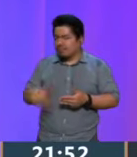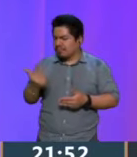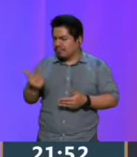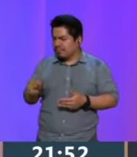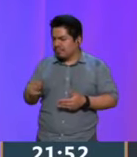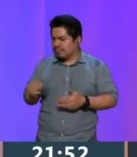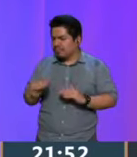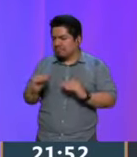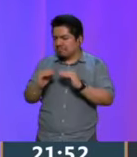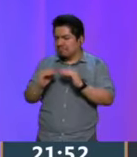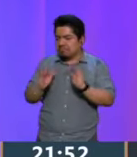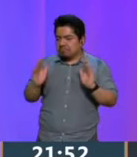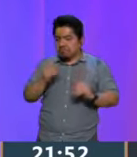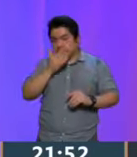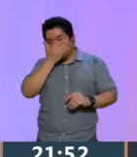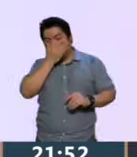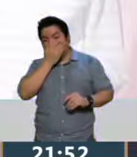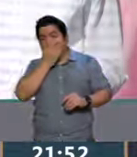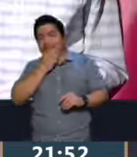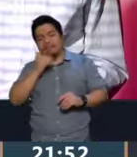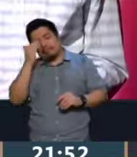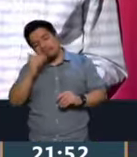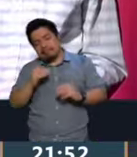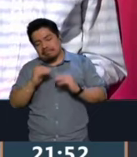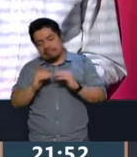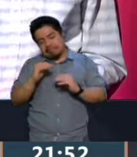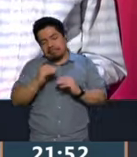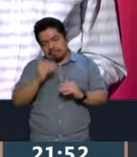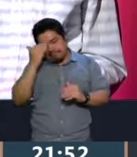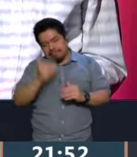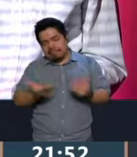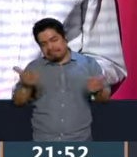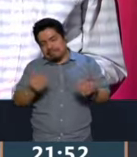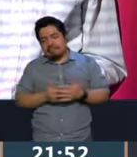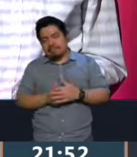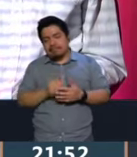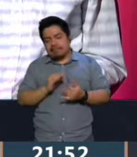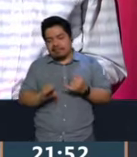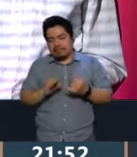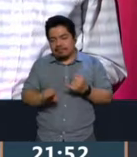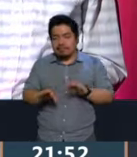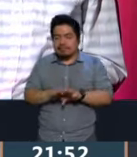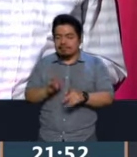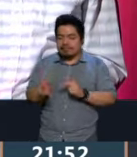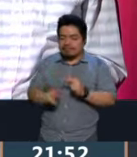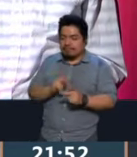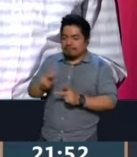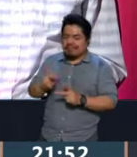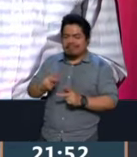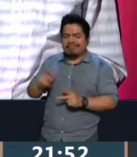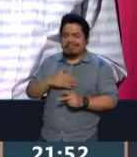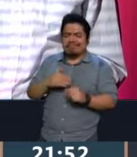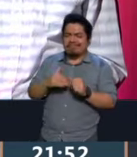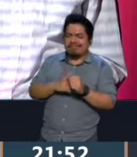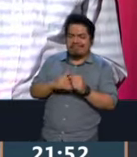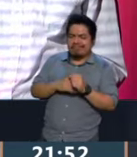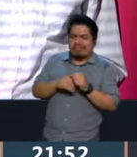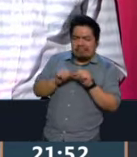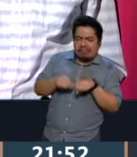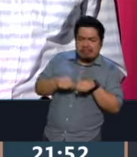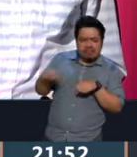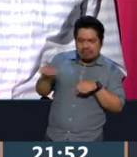está el empate, entonces, y sabemos que vamos arriba, o sea, al final, ahí está también como el tema de encuestas, pero no nos vamos no nos rajamos, vamos